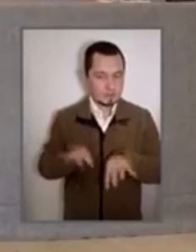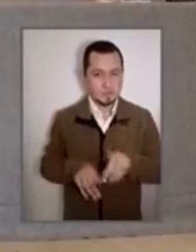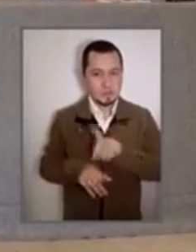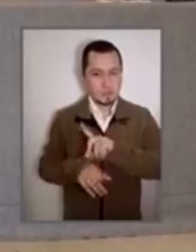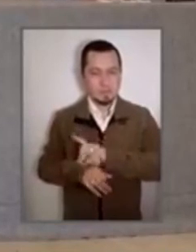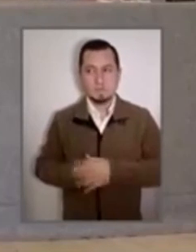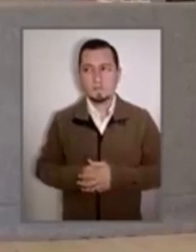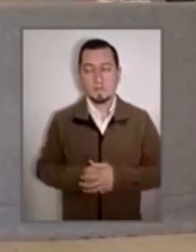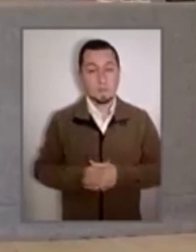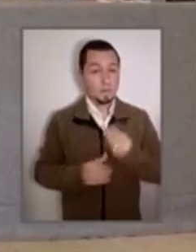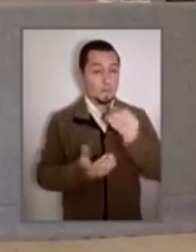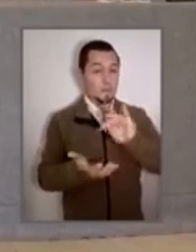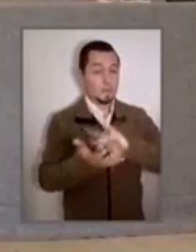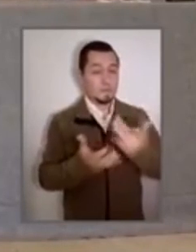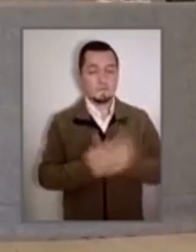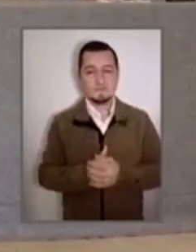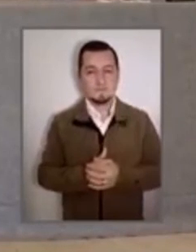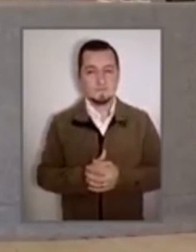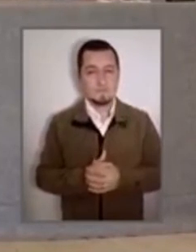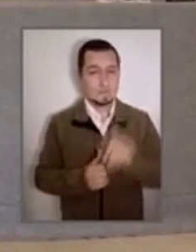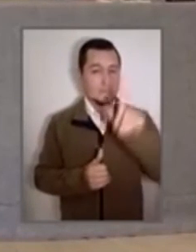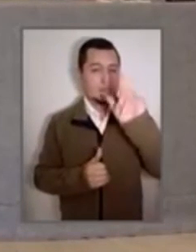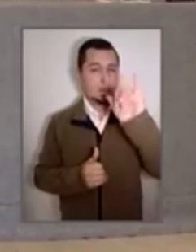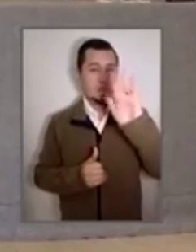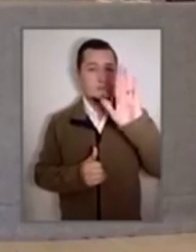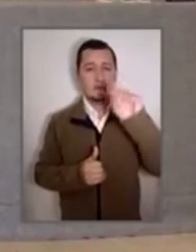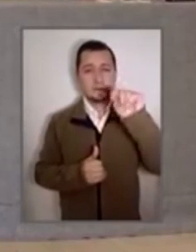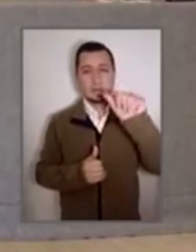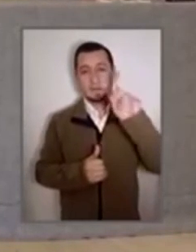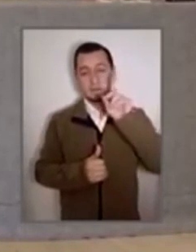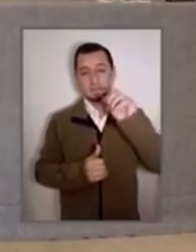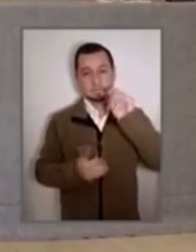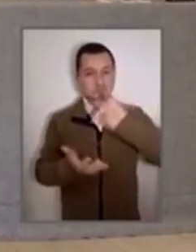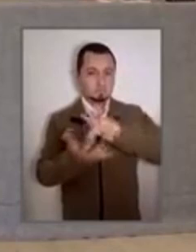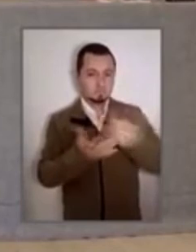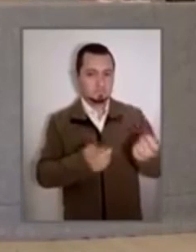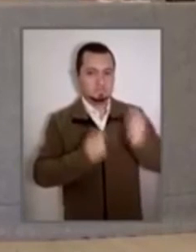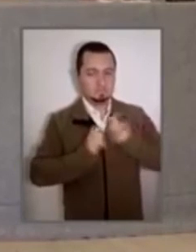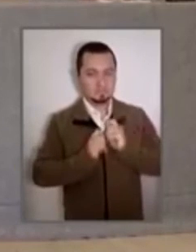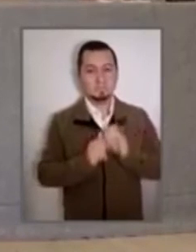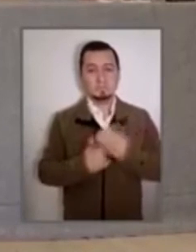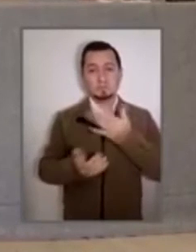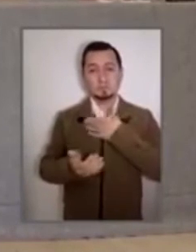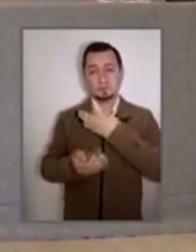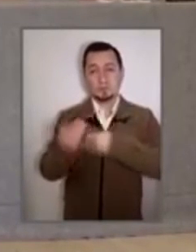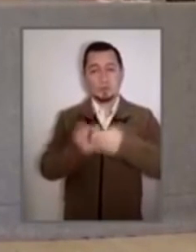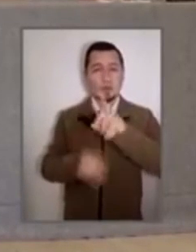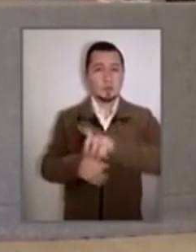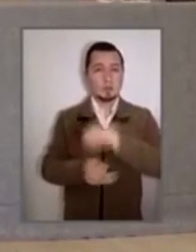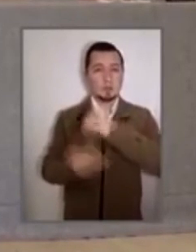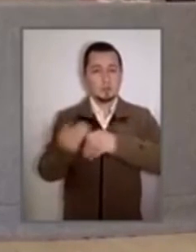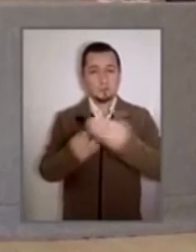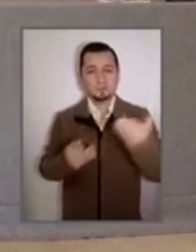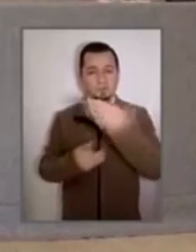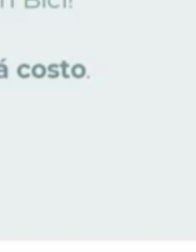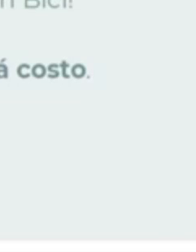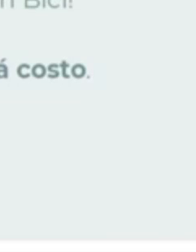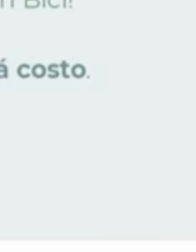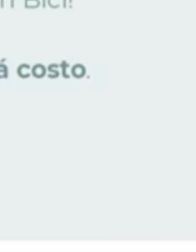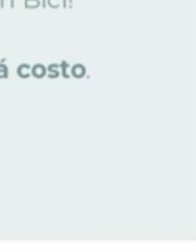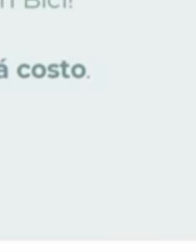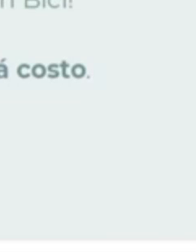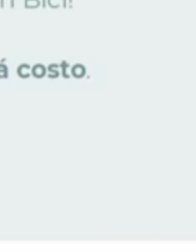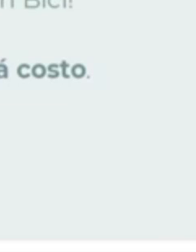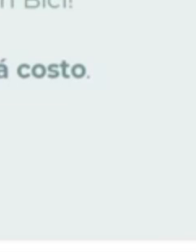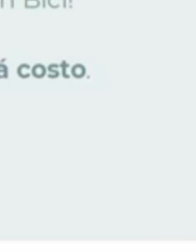perspectiva de género y feminista, se realizará el Congreso Virtual 50-50 Ciudades para Mujeres, el